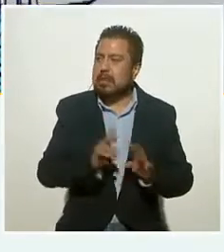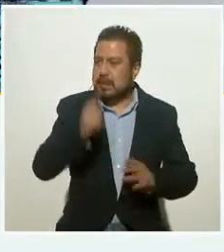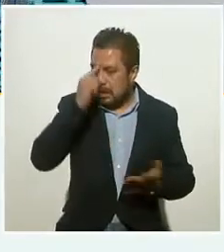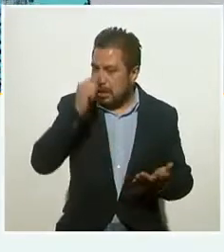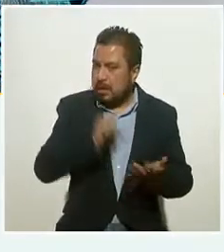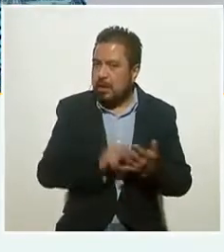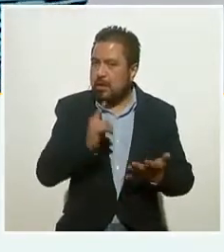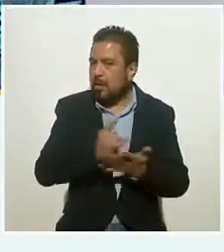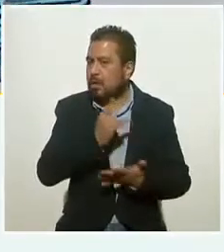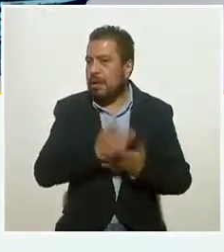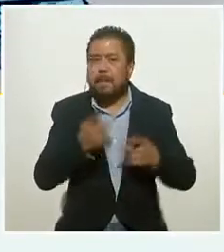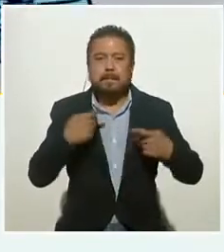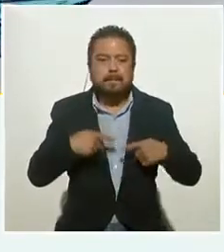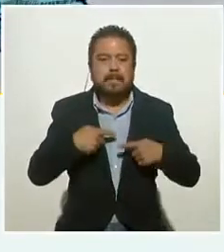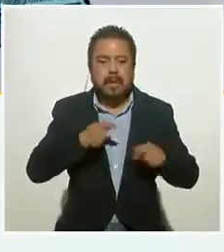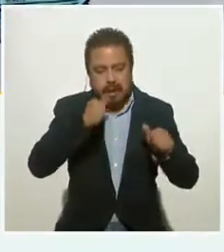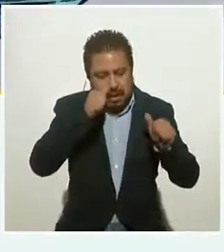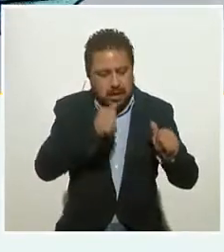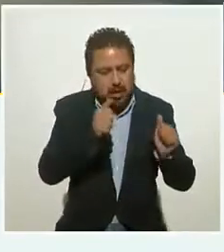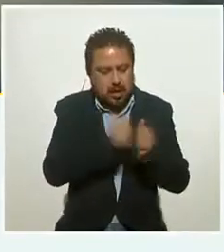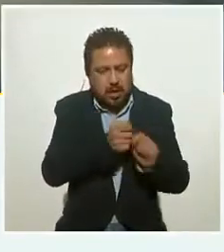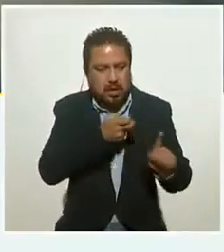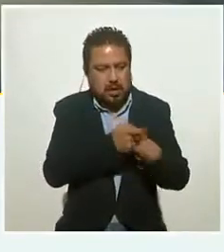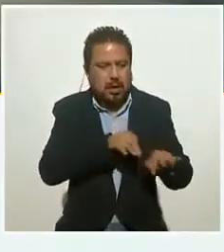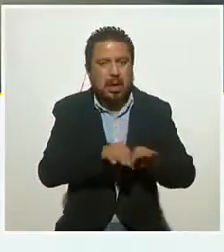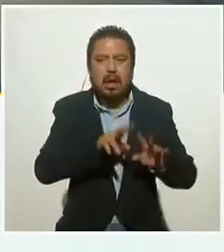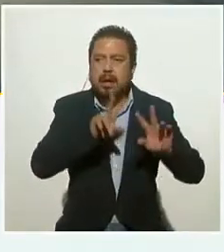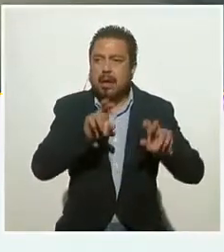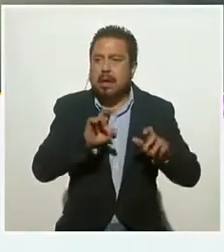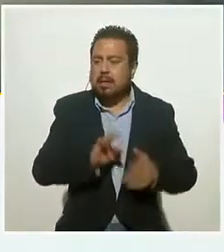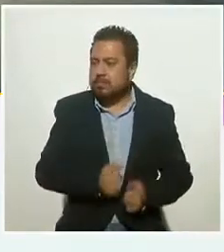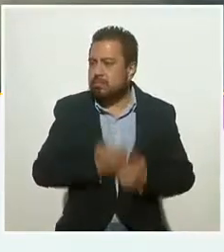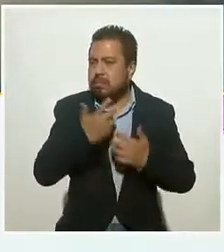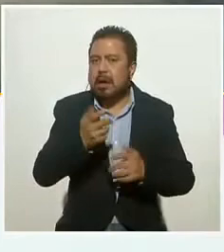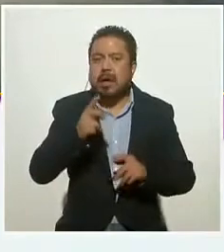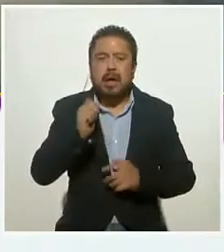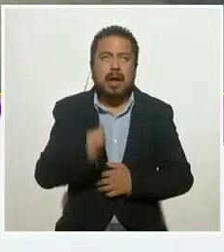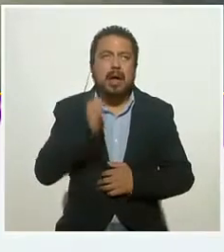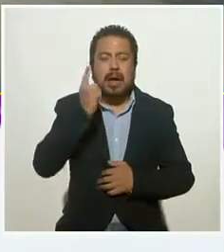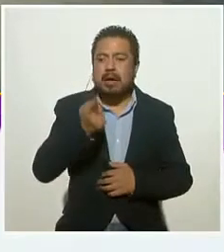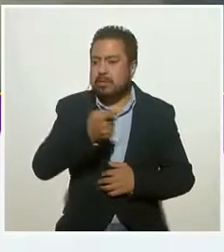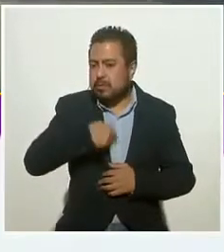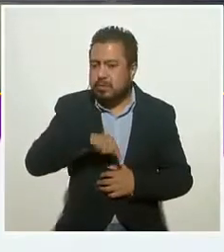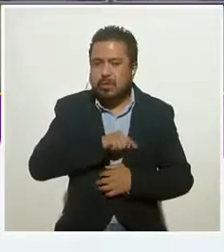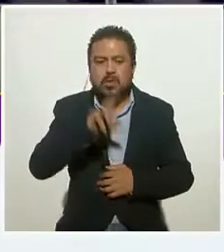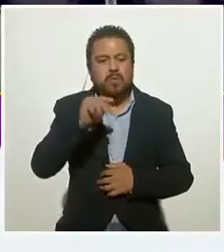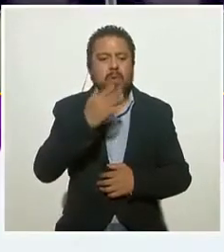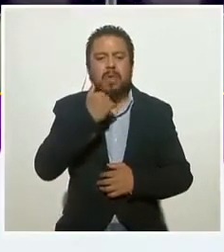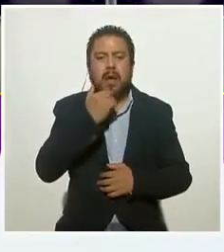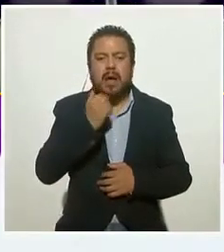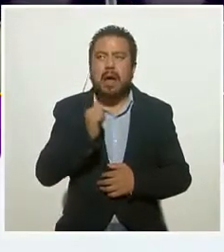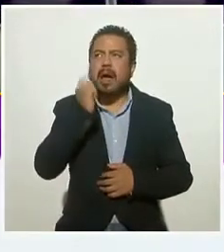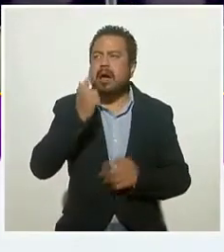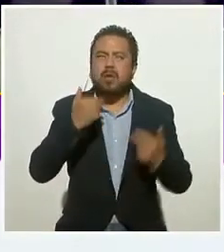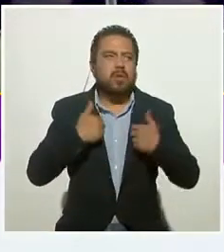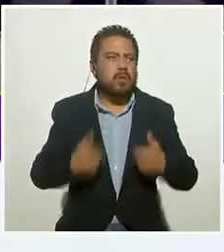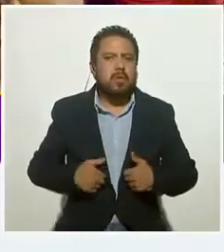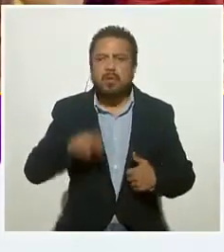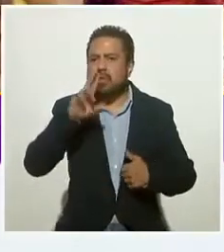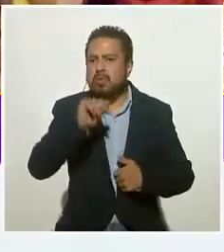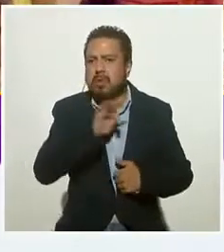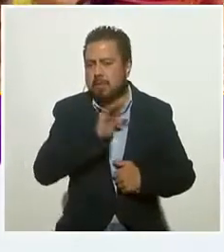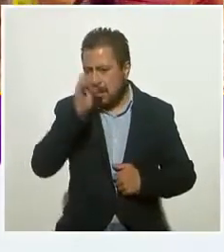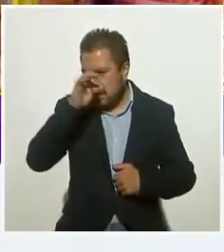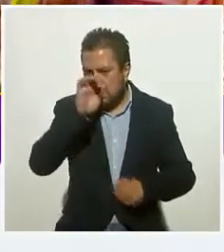que solamente las personas que se dedican a eso pueden hablar de estos temas, pero es que es algo que es nuestro, o no hay un solo ser humano que no